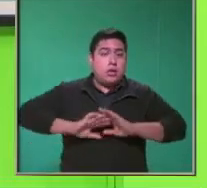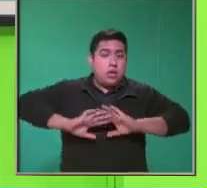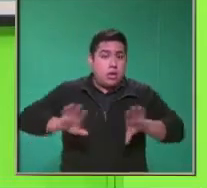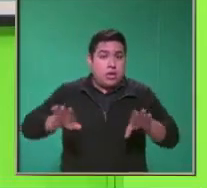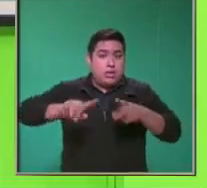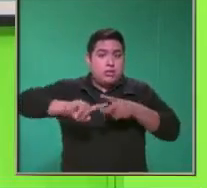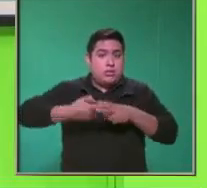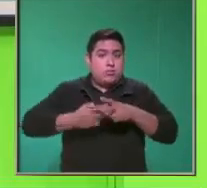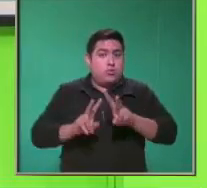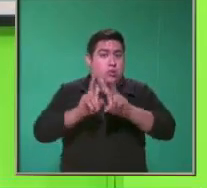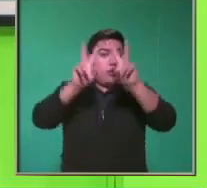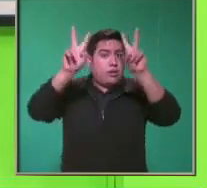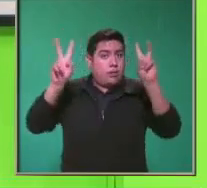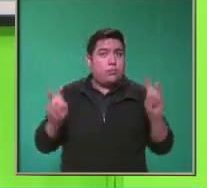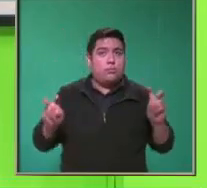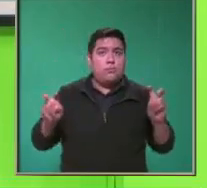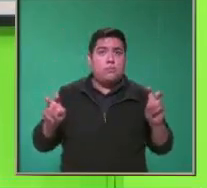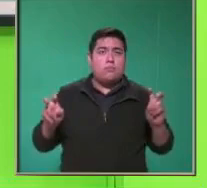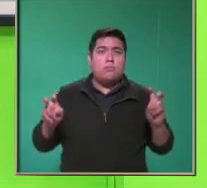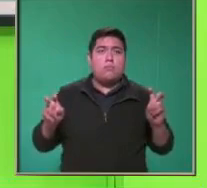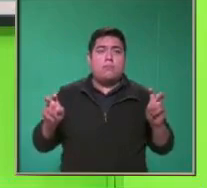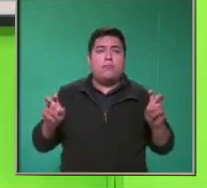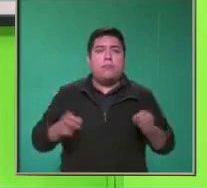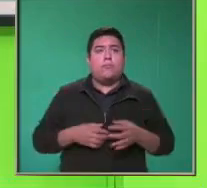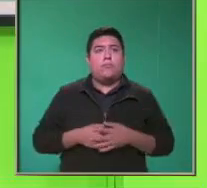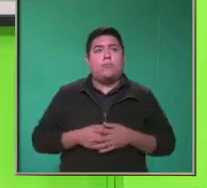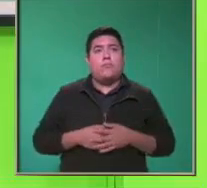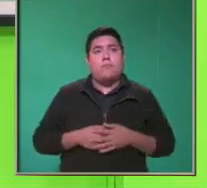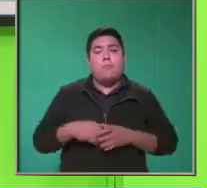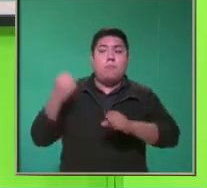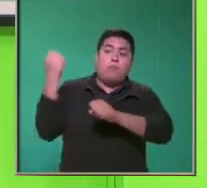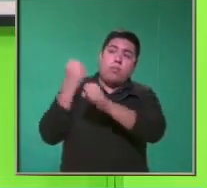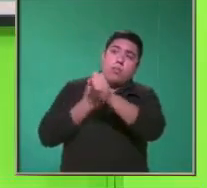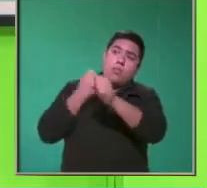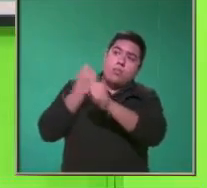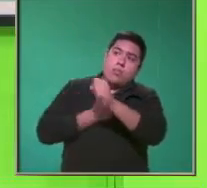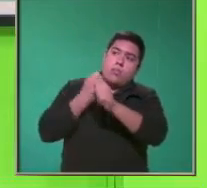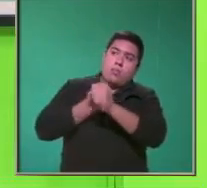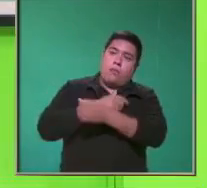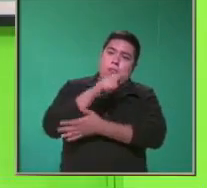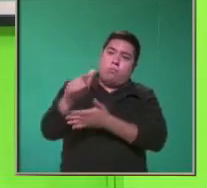iniciamos con la parte que nos corresponde para lo del repaso de la semana.